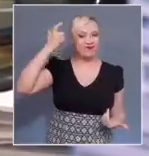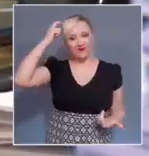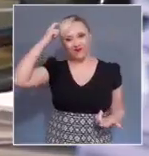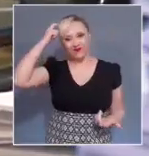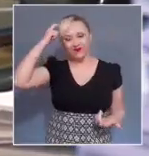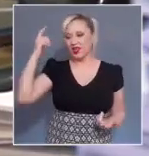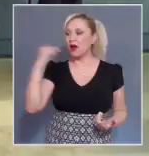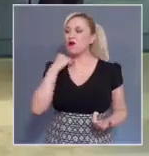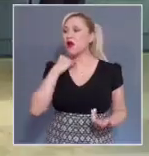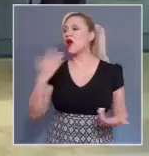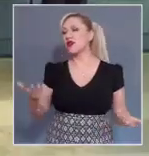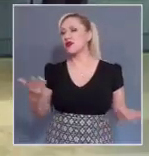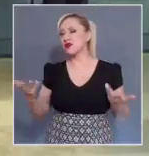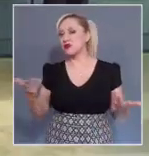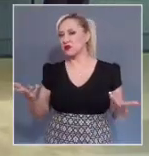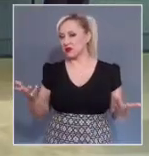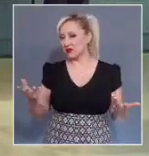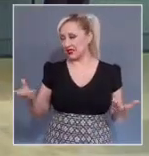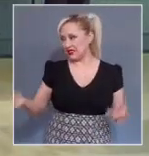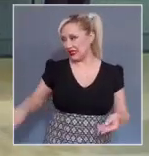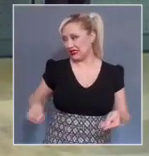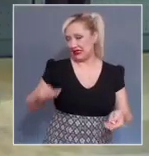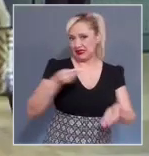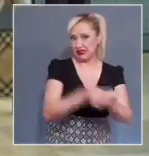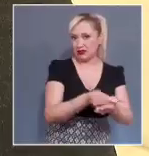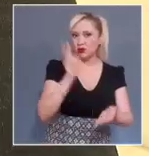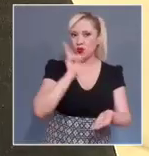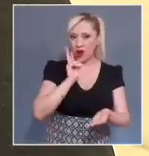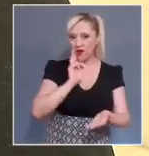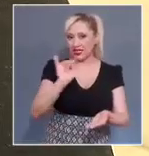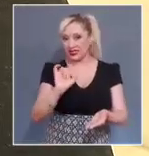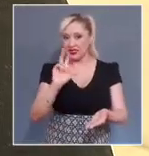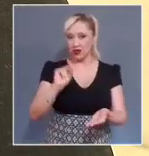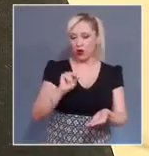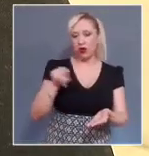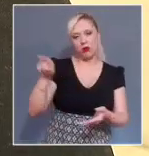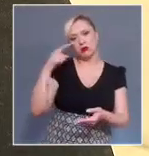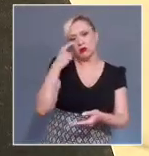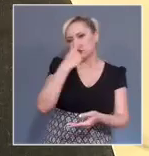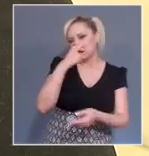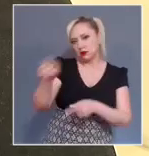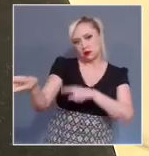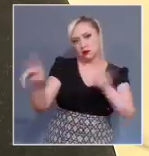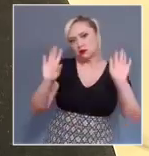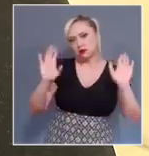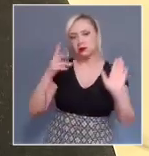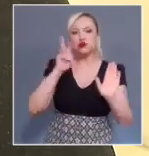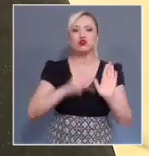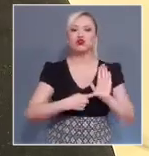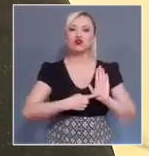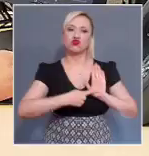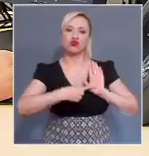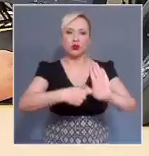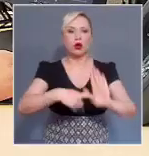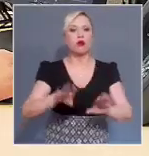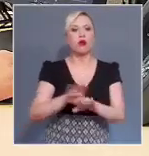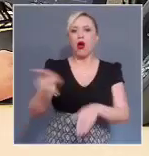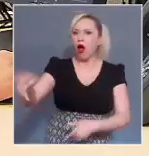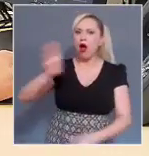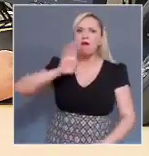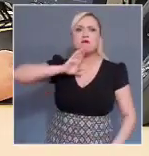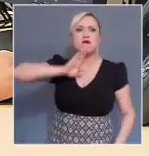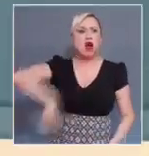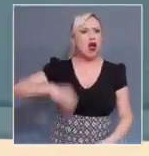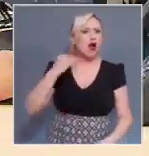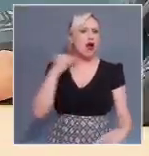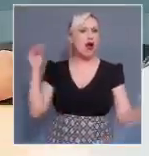su caso, estimen conducentes e idóneas para demostrar sus pretensiones. Para el canal del Poder Judicial de la Federación, Mario López